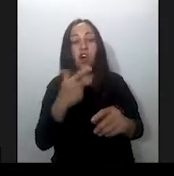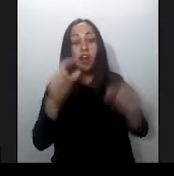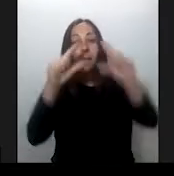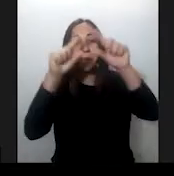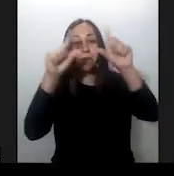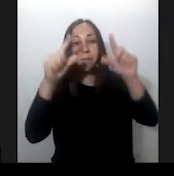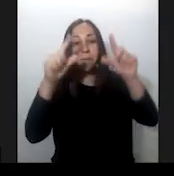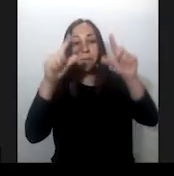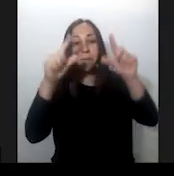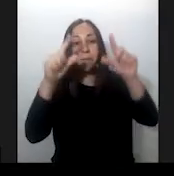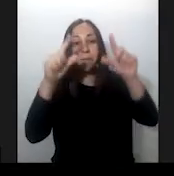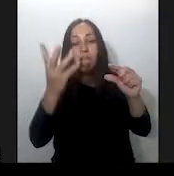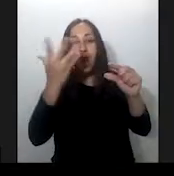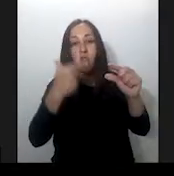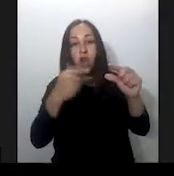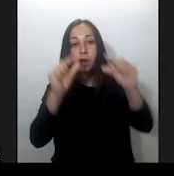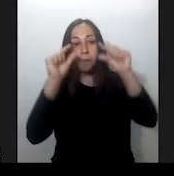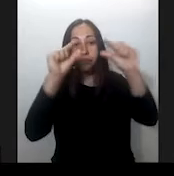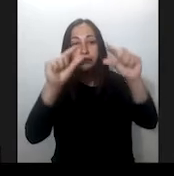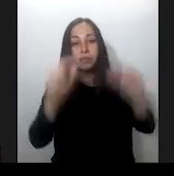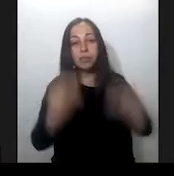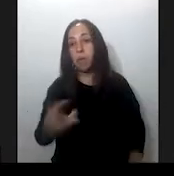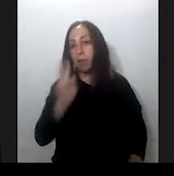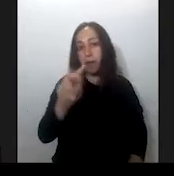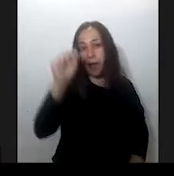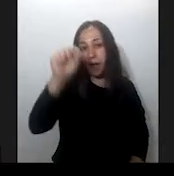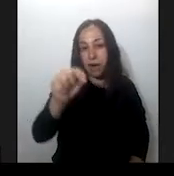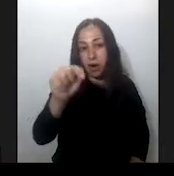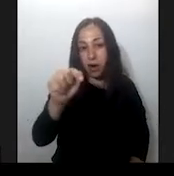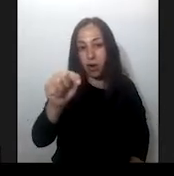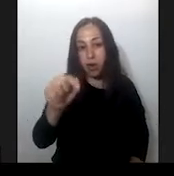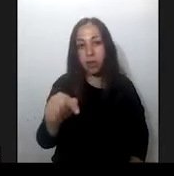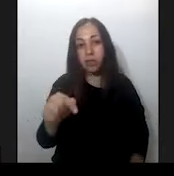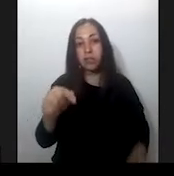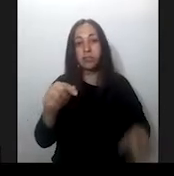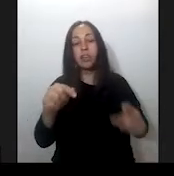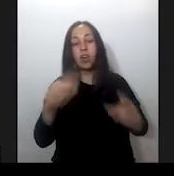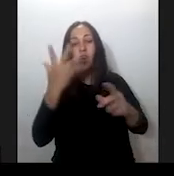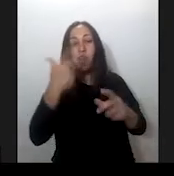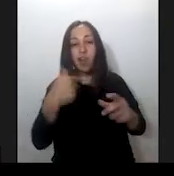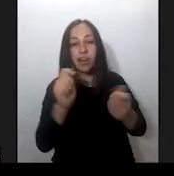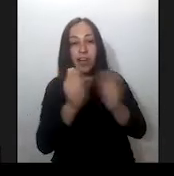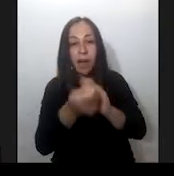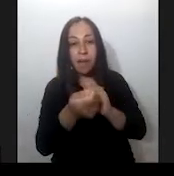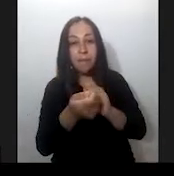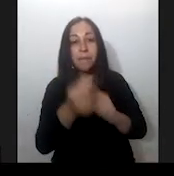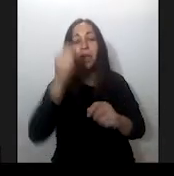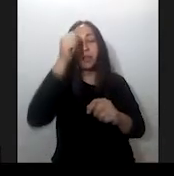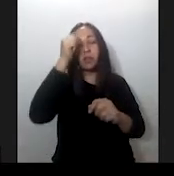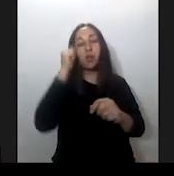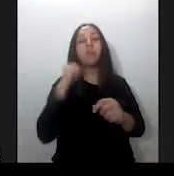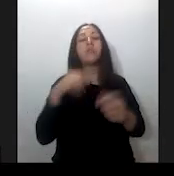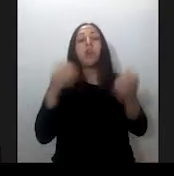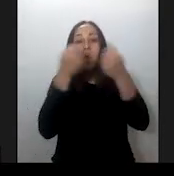la pestaña, ¿no? Por ejemplo, si ustedes observan ahí, acá abajo se está cambiando un poquito los colores. También